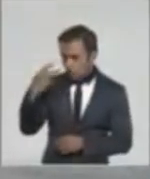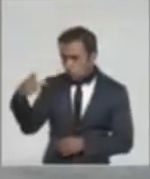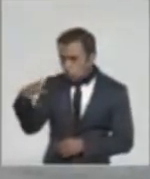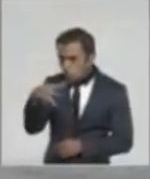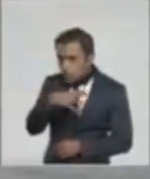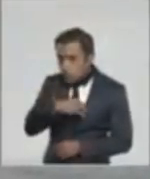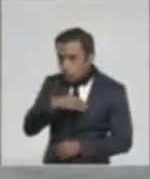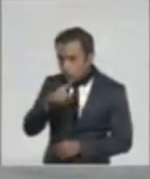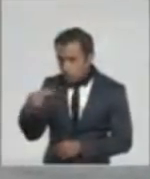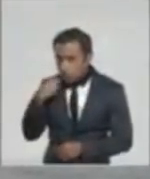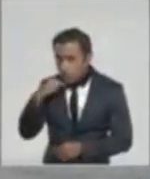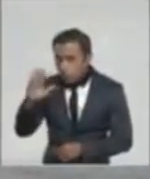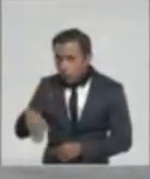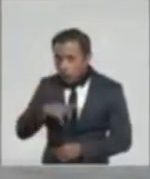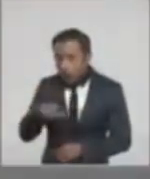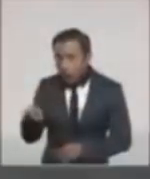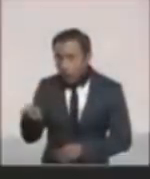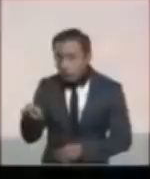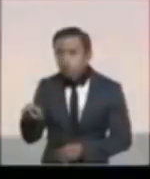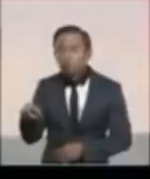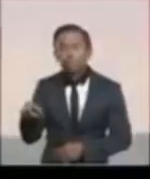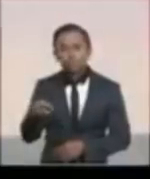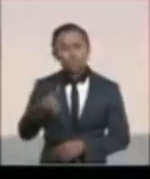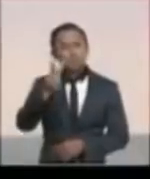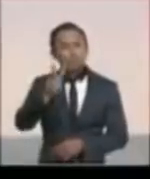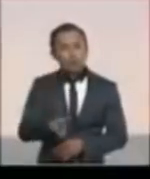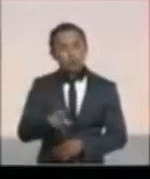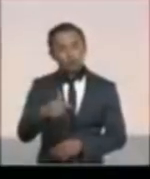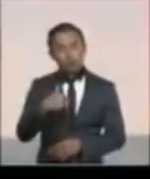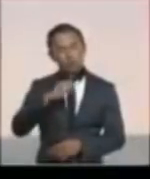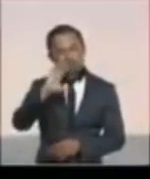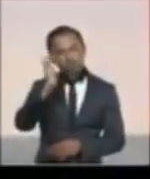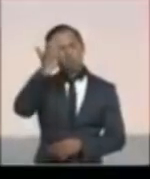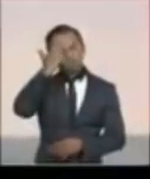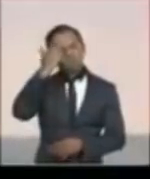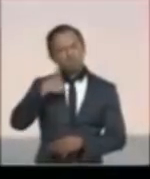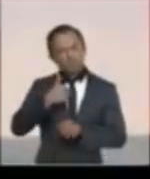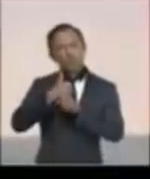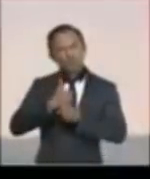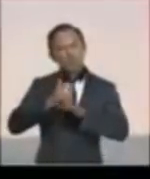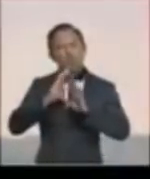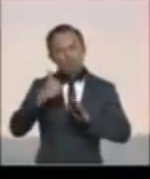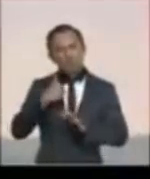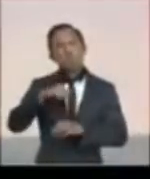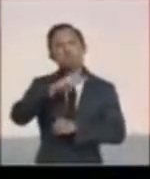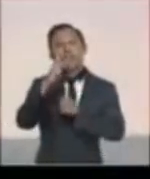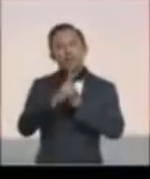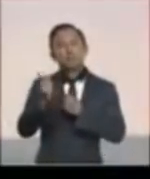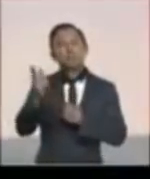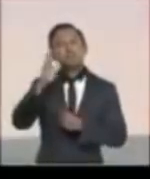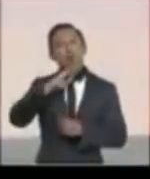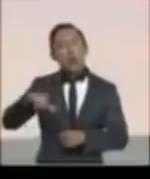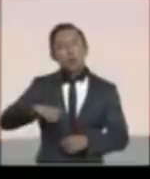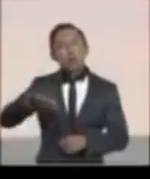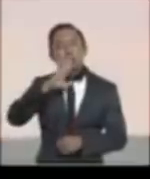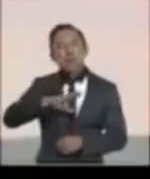Creo que tengo la experiencia de poder ser una víctima de este país y de los malos gobiernos. Esta es una